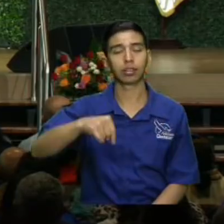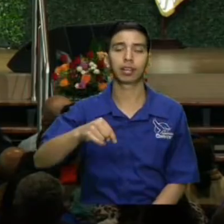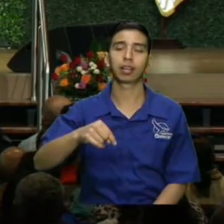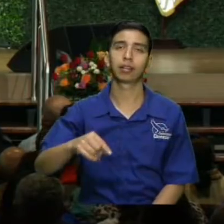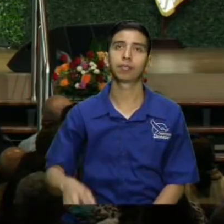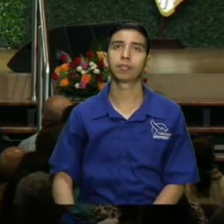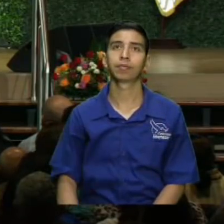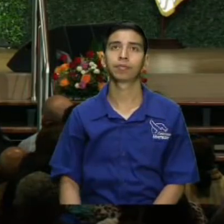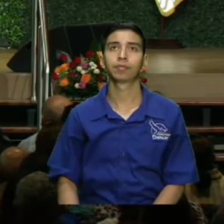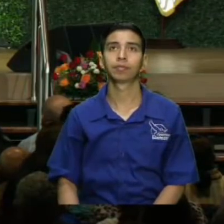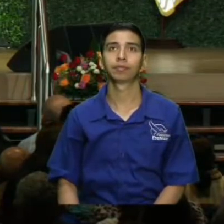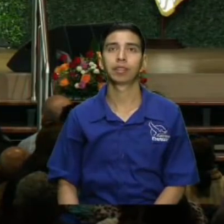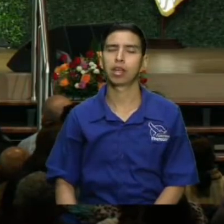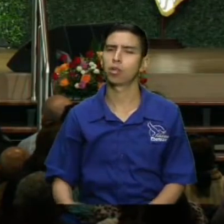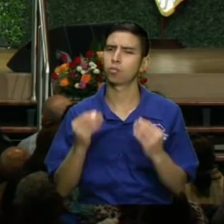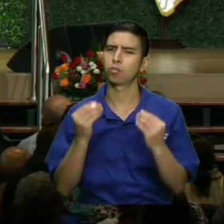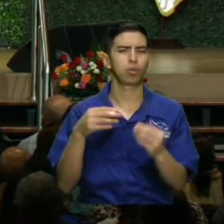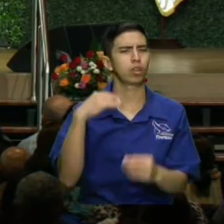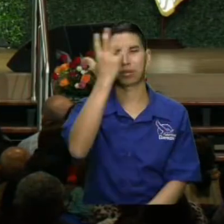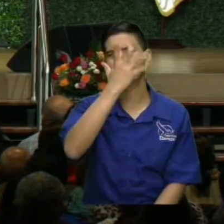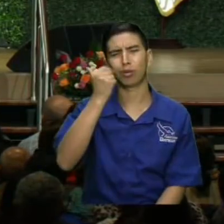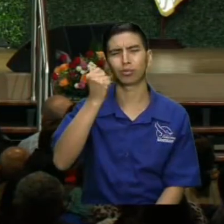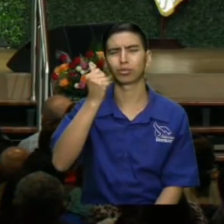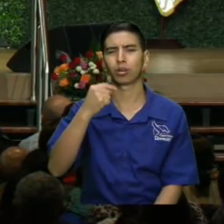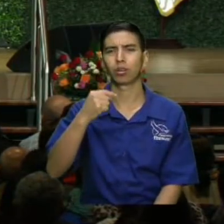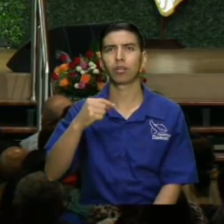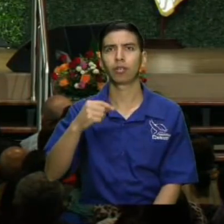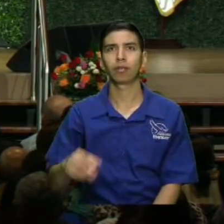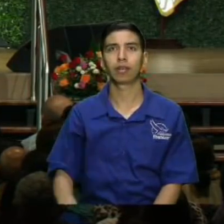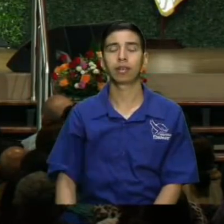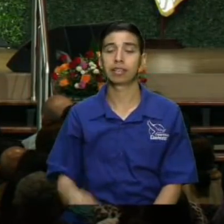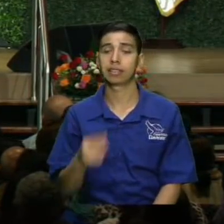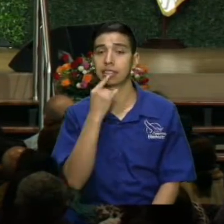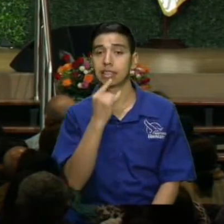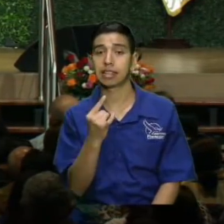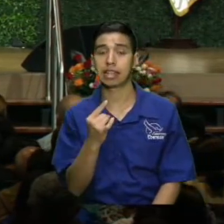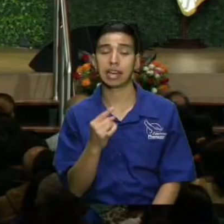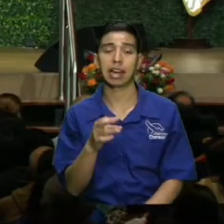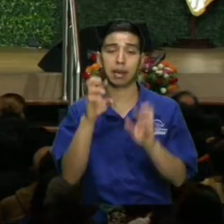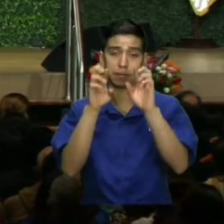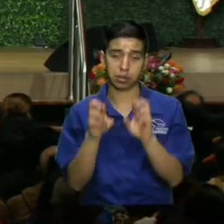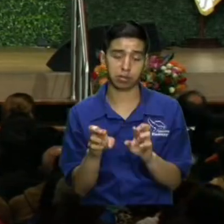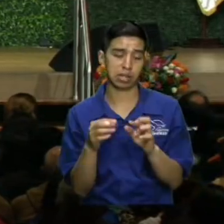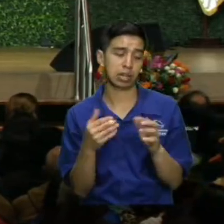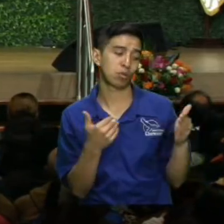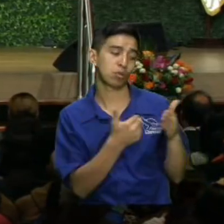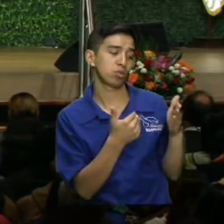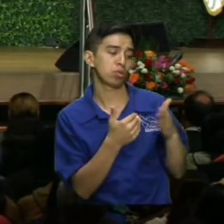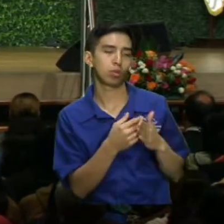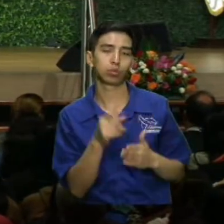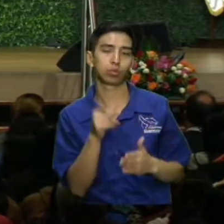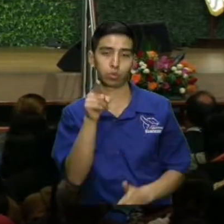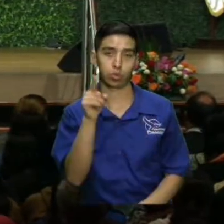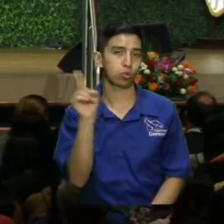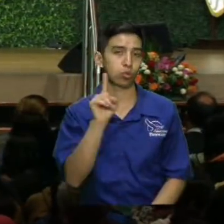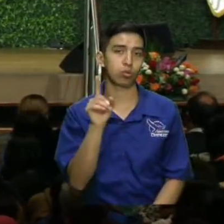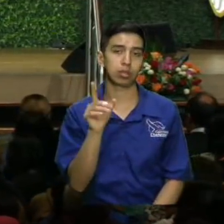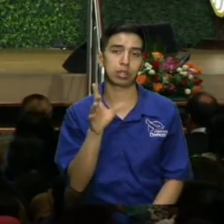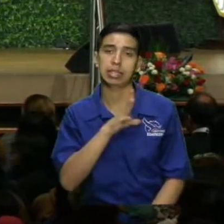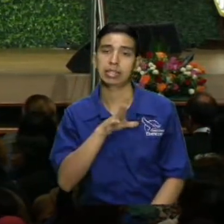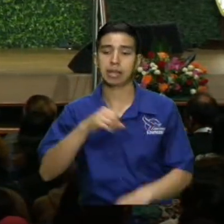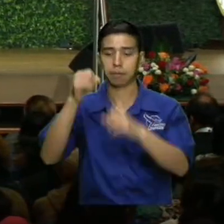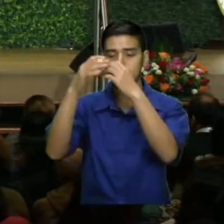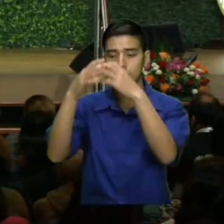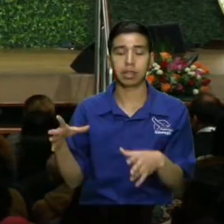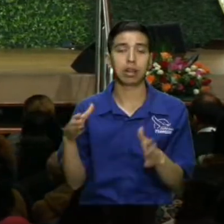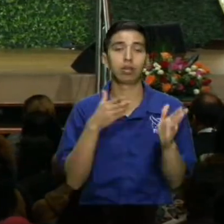Cena, pero impresionantemente, hermano. Diga el que tienes a la par, no te puedes perder los derechos de la primogenitura. No te los vayas a perder, por